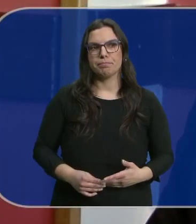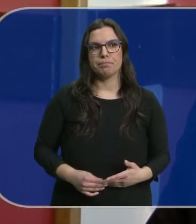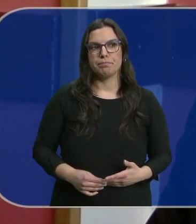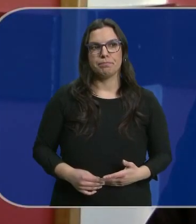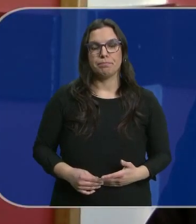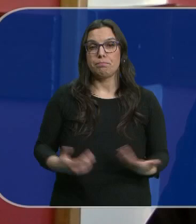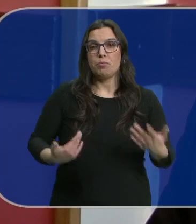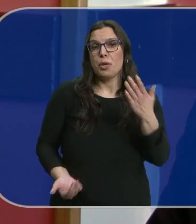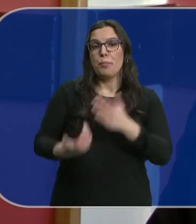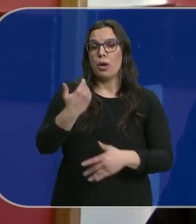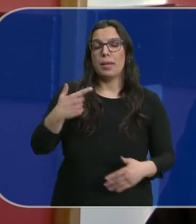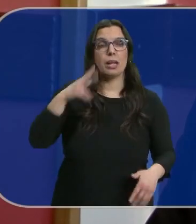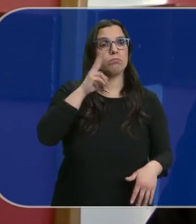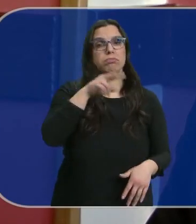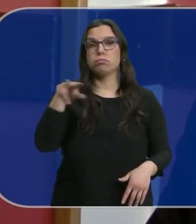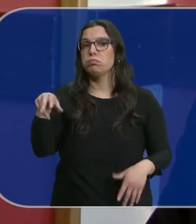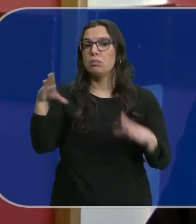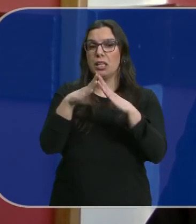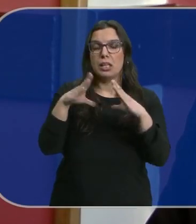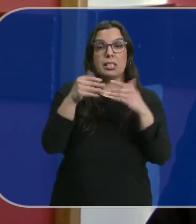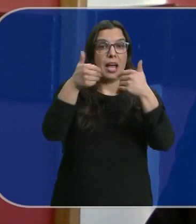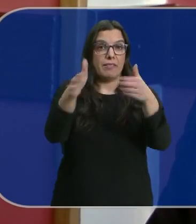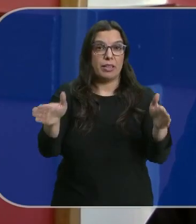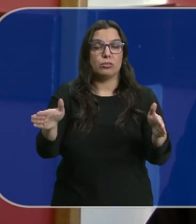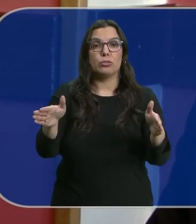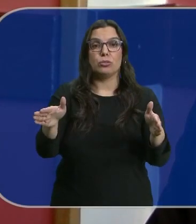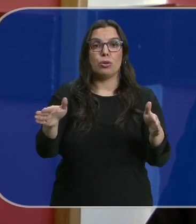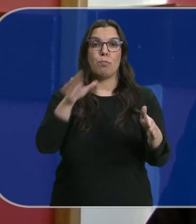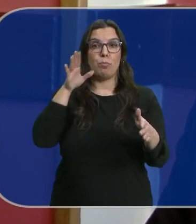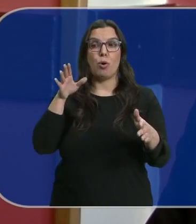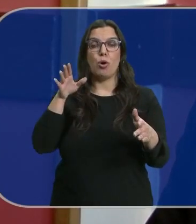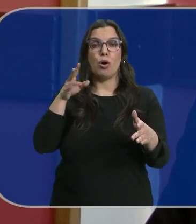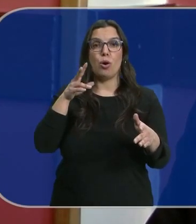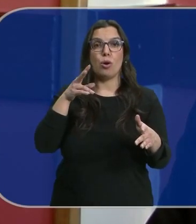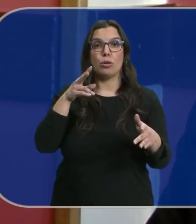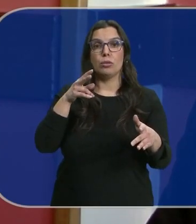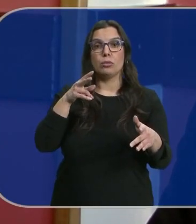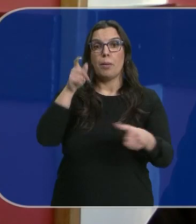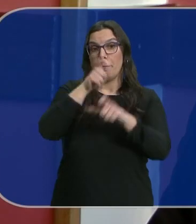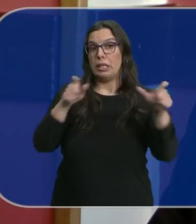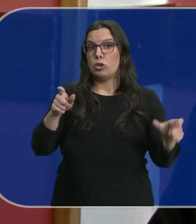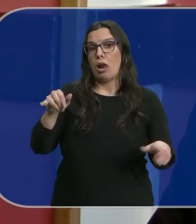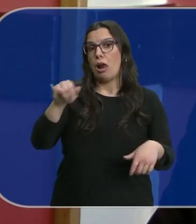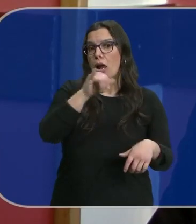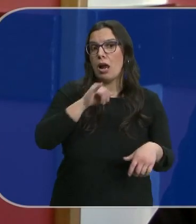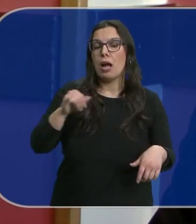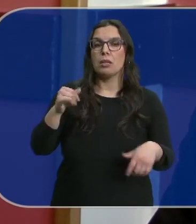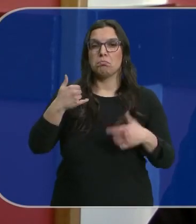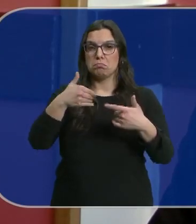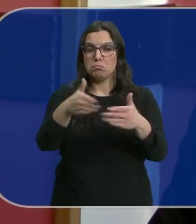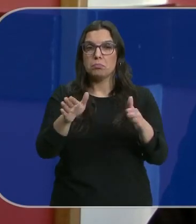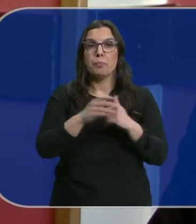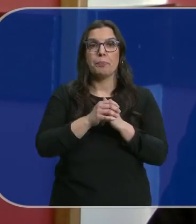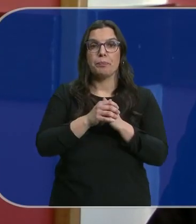Él estuvo por la mañana por allí por la iglesia, dejó abierto por la concurrencia de personas que había en la